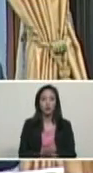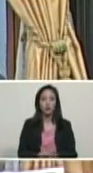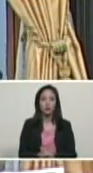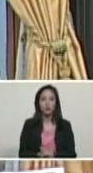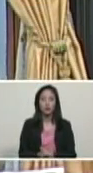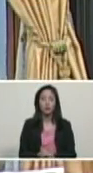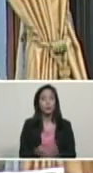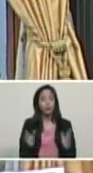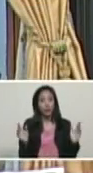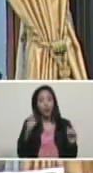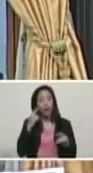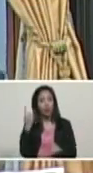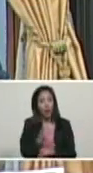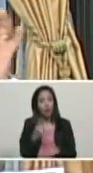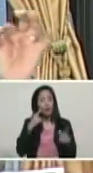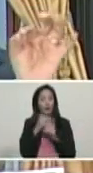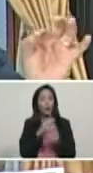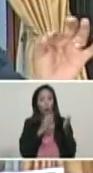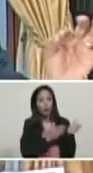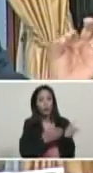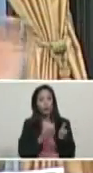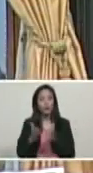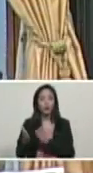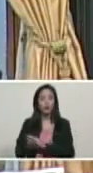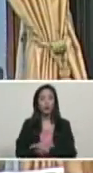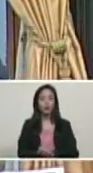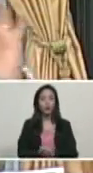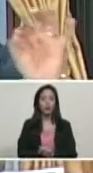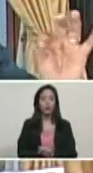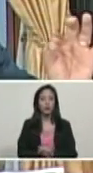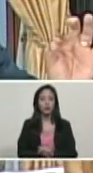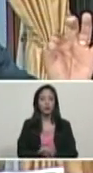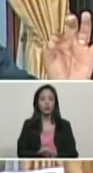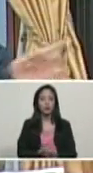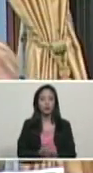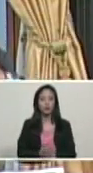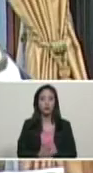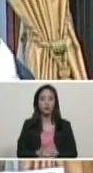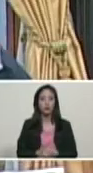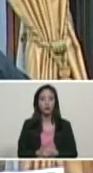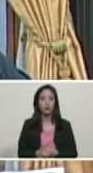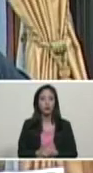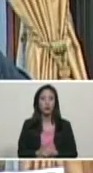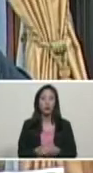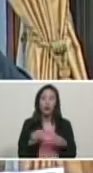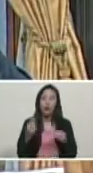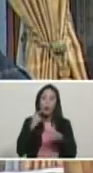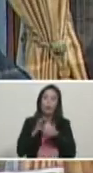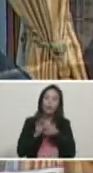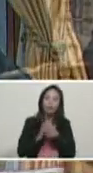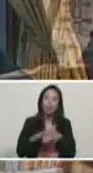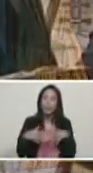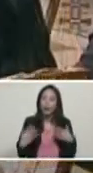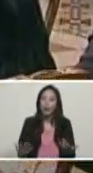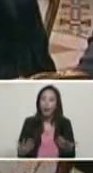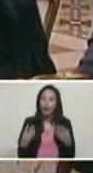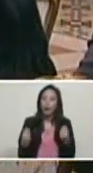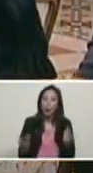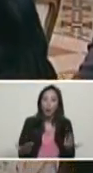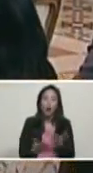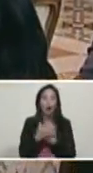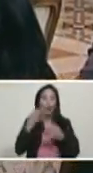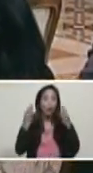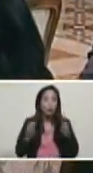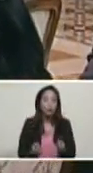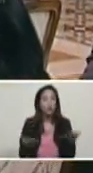y tiene que haber parámetros para acordarlos. ¿En función de qué? De la